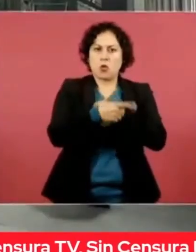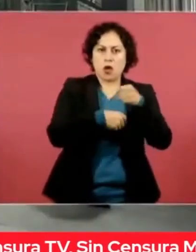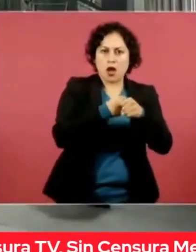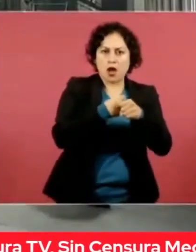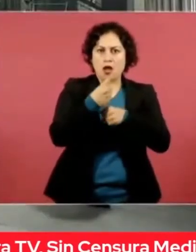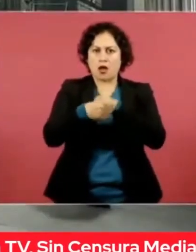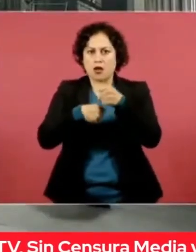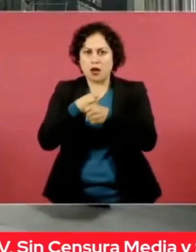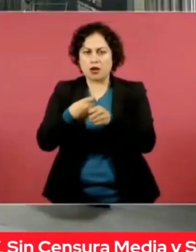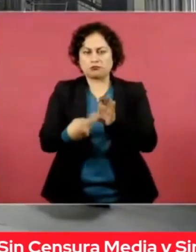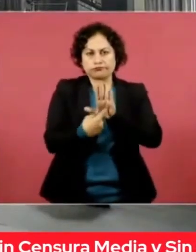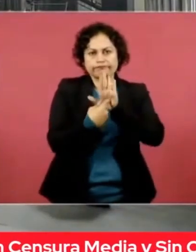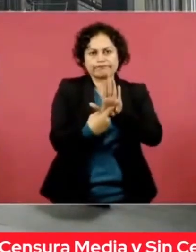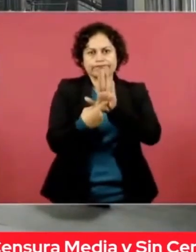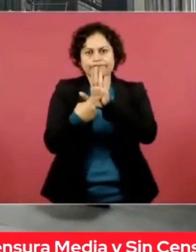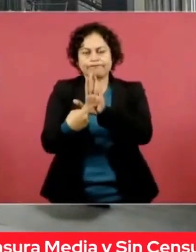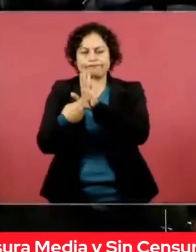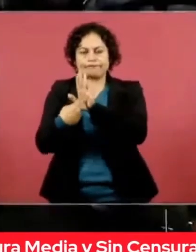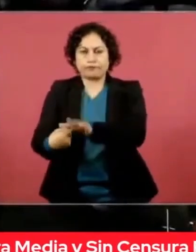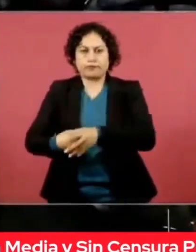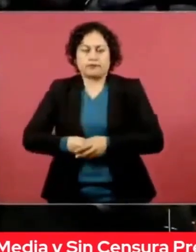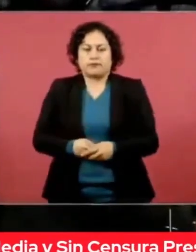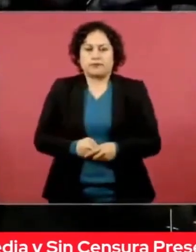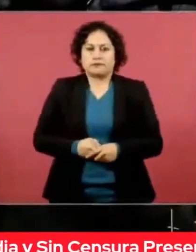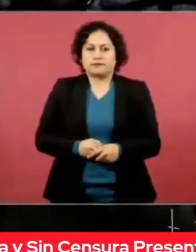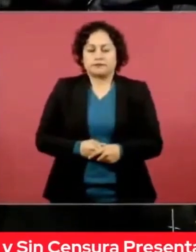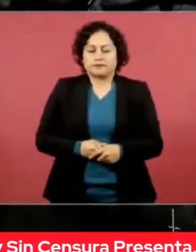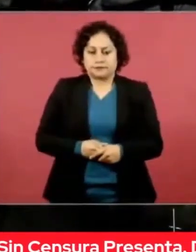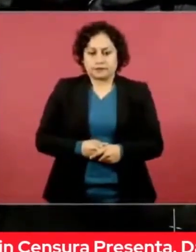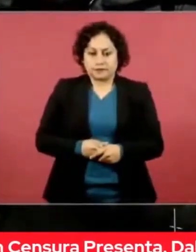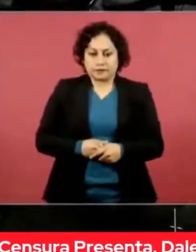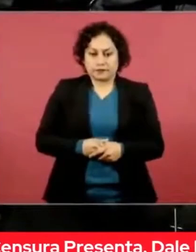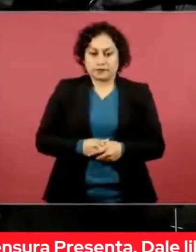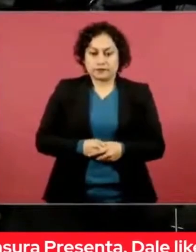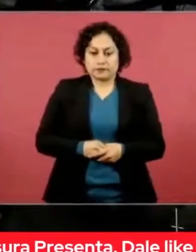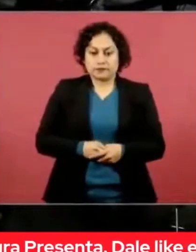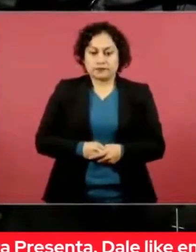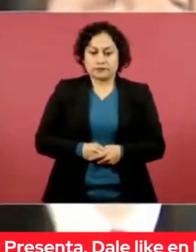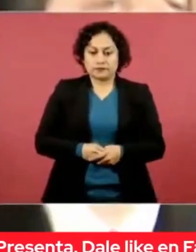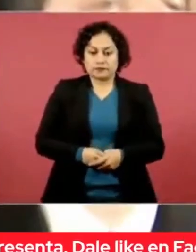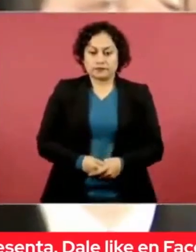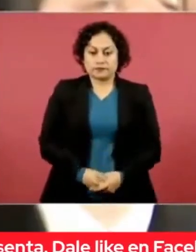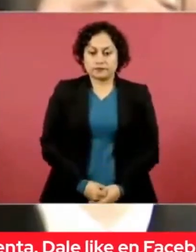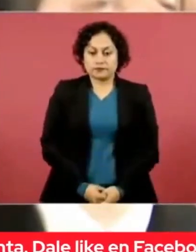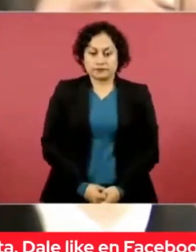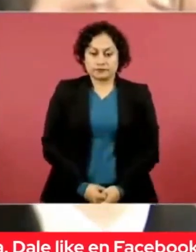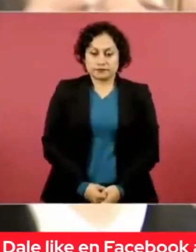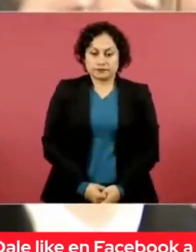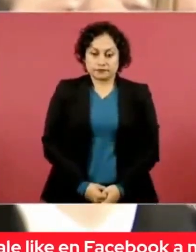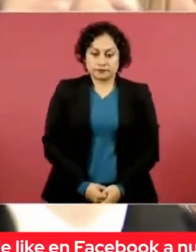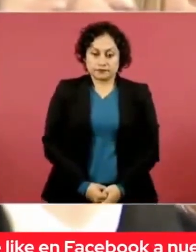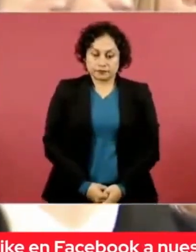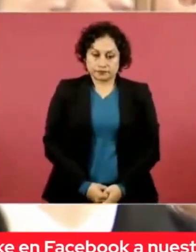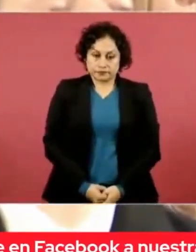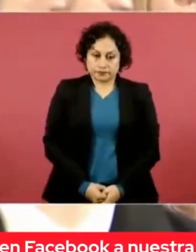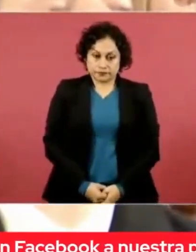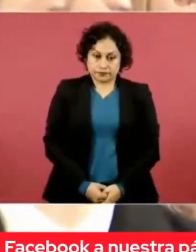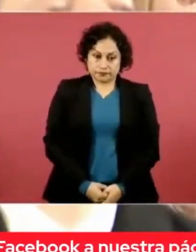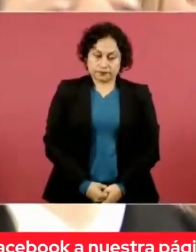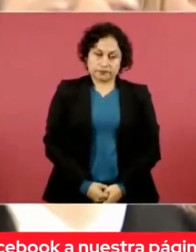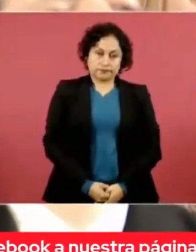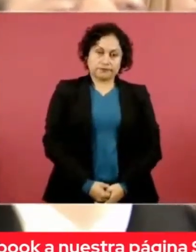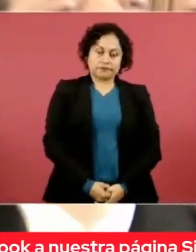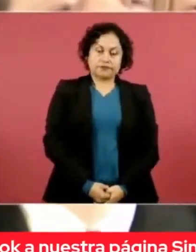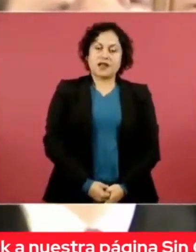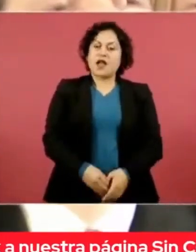alrededor de 80,000 desaparecion desaparecidas Perdón desaparecidas ser la nueva cifra Ah no no no